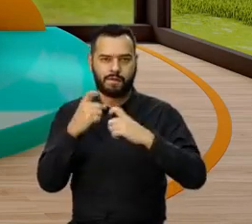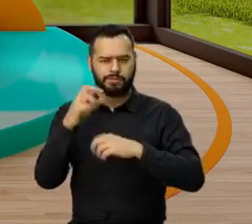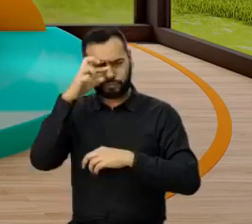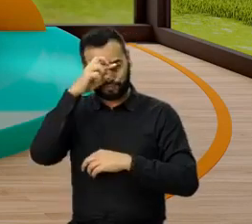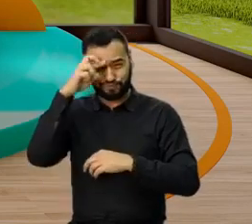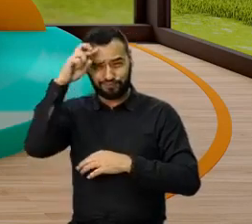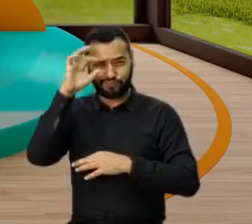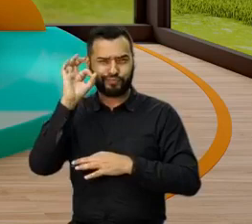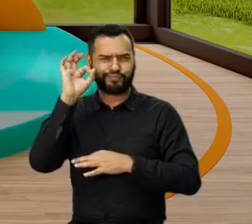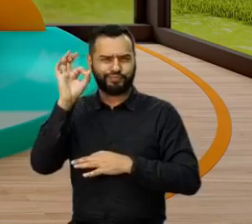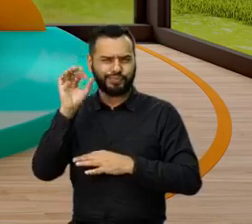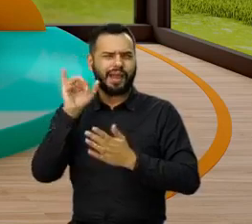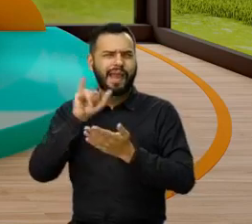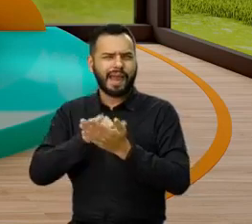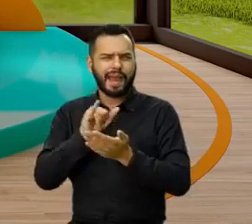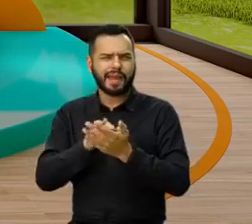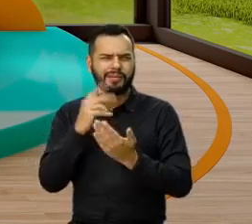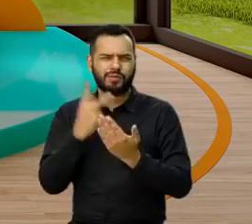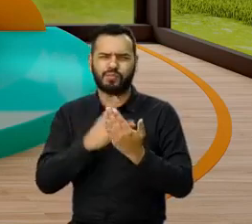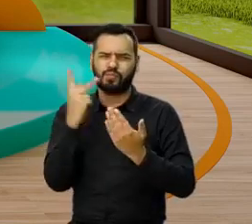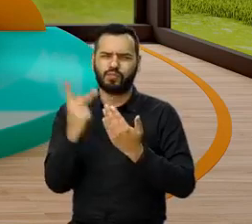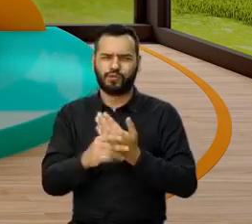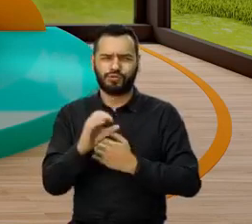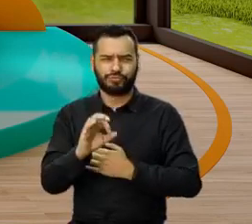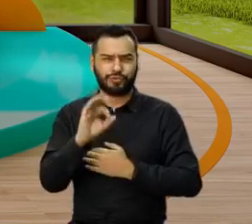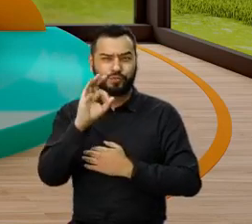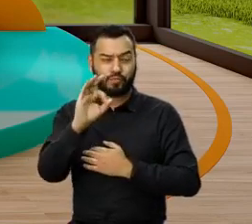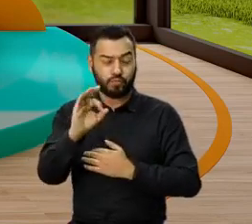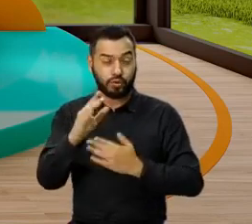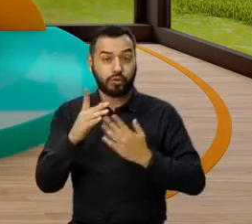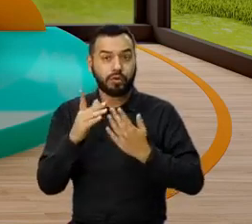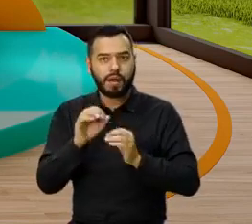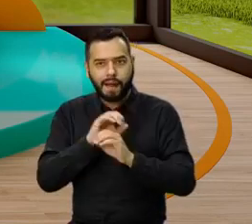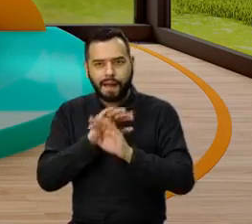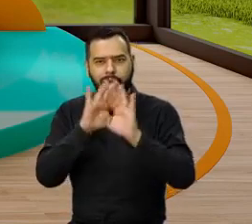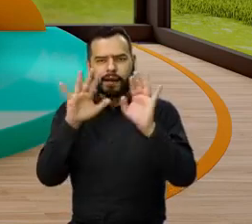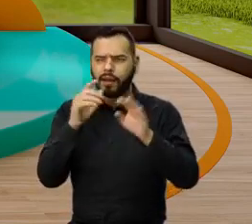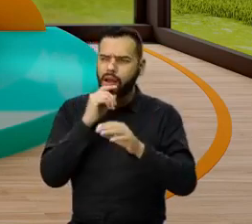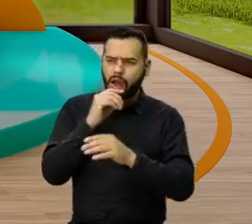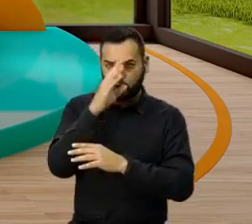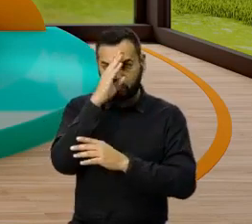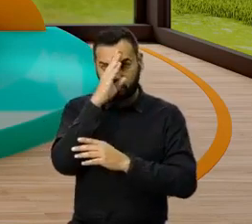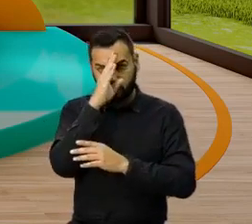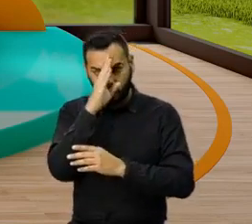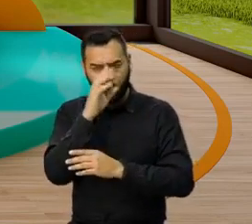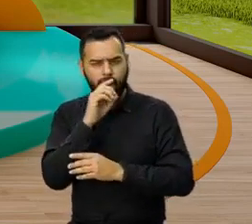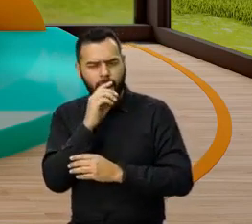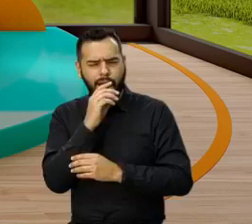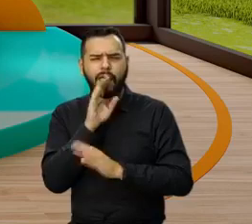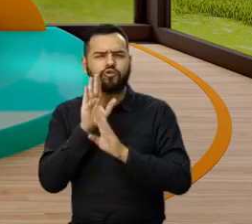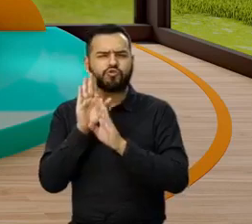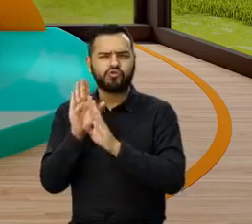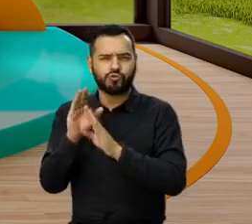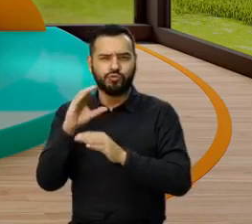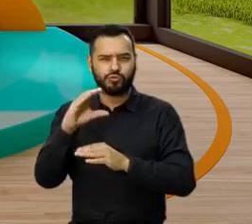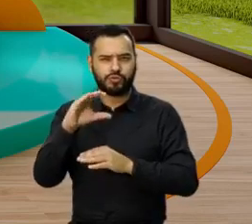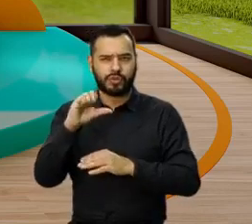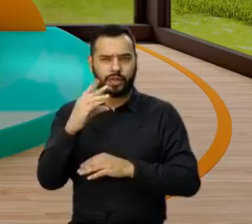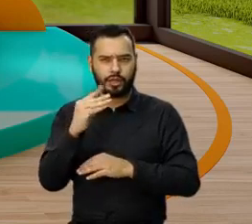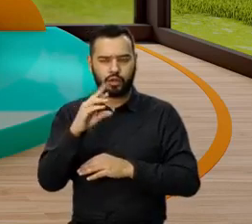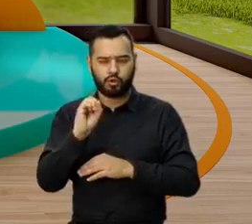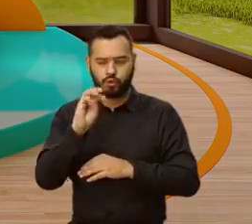experta en este espectacular proyecto y hoy nos va a acompañar para aclarar dudas e inquietudes en torno al cedro